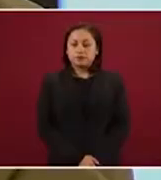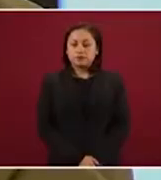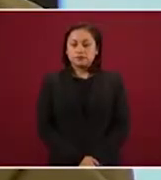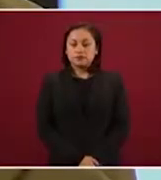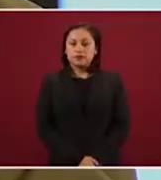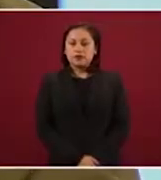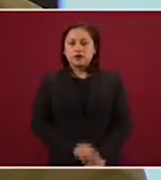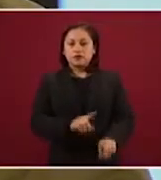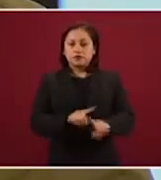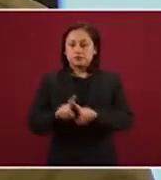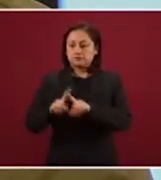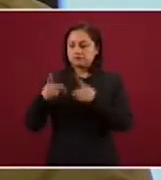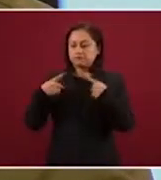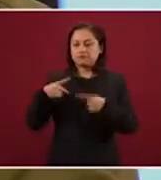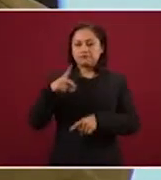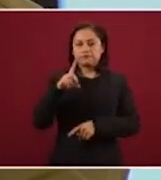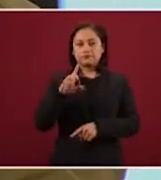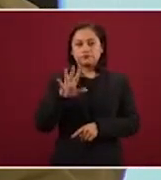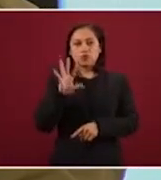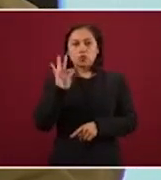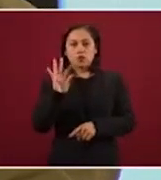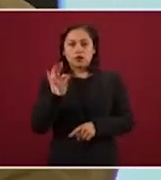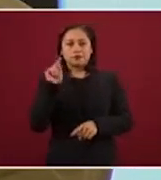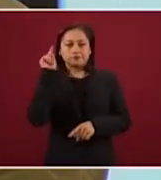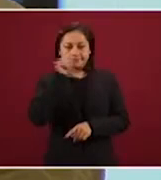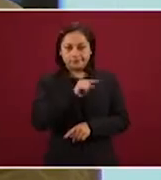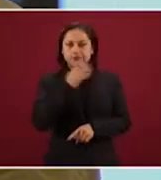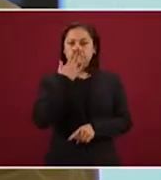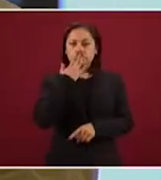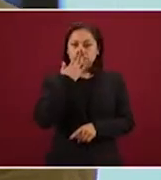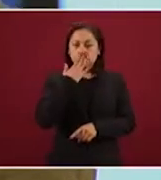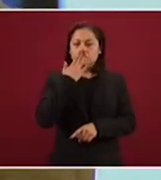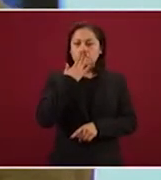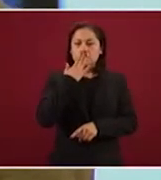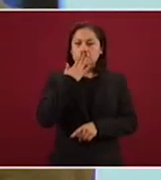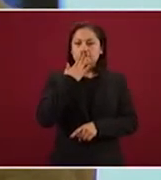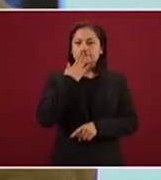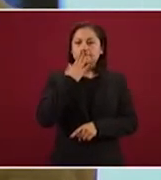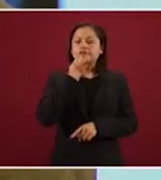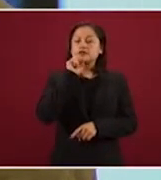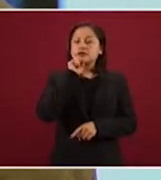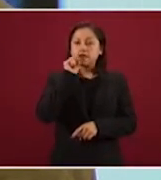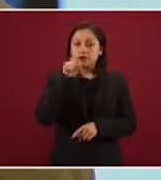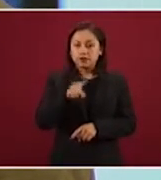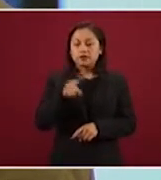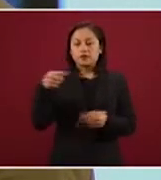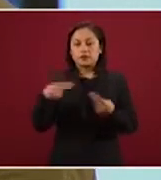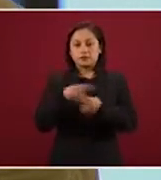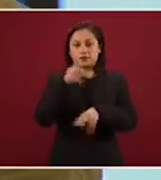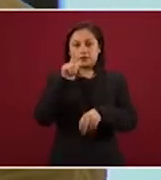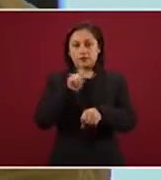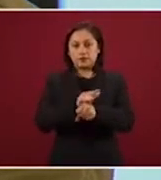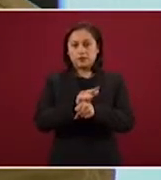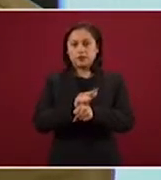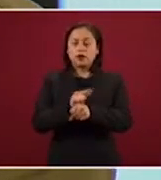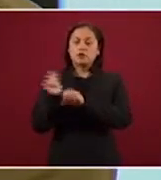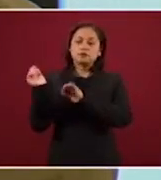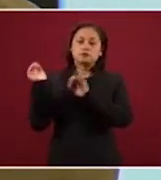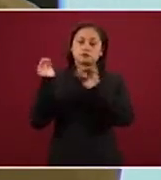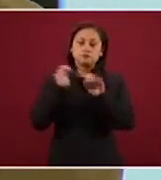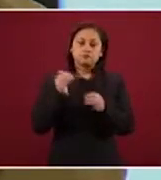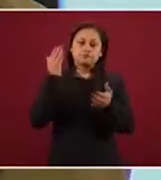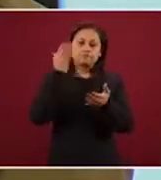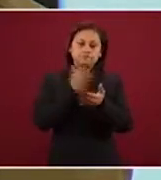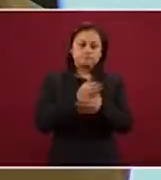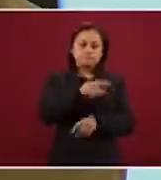comunicadores de sonora y también de escala nacional y respondimos a sus preguntas